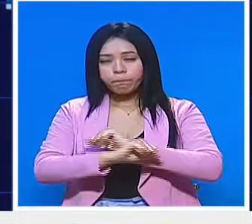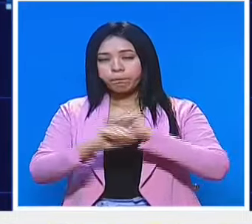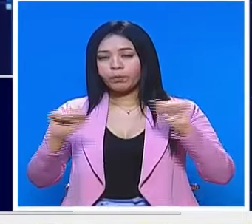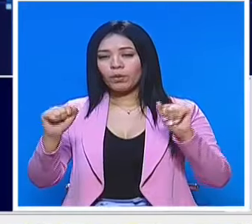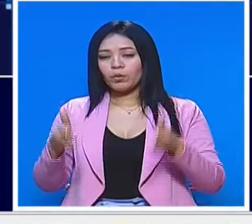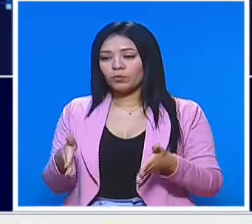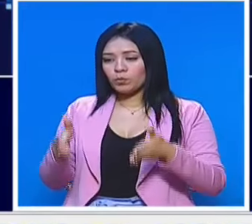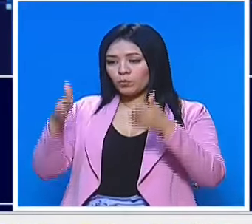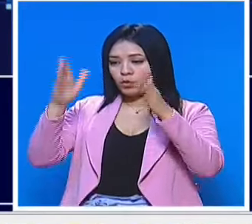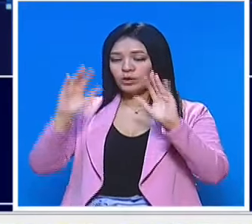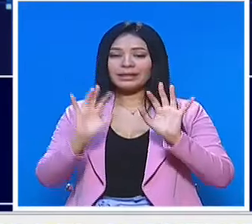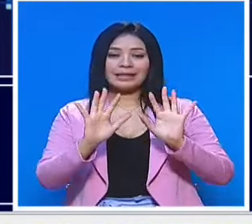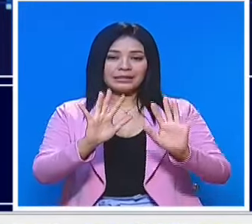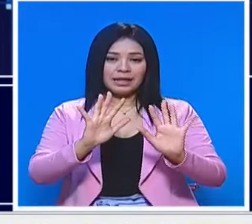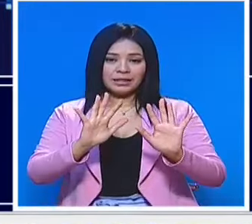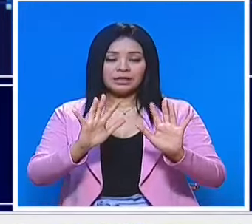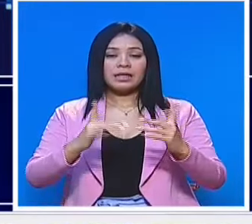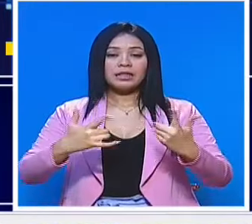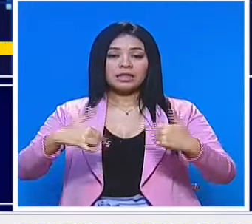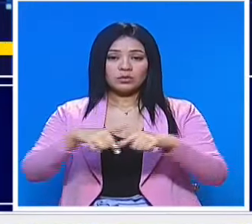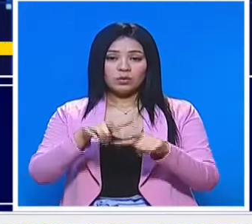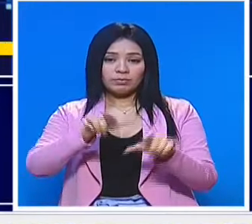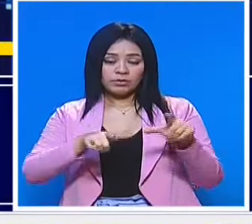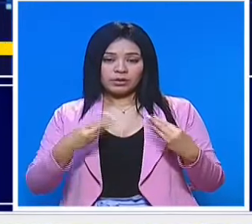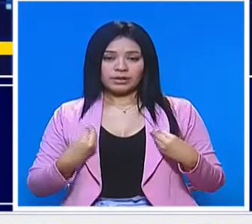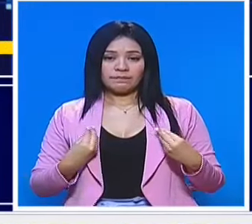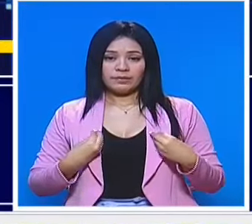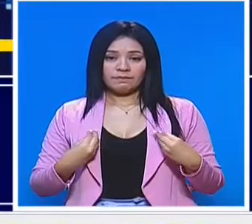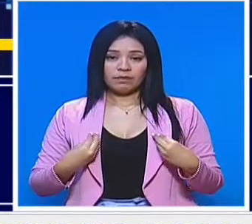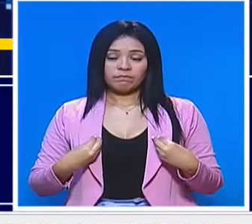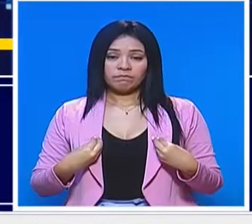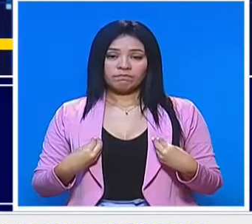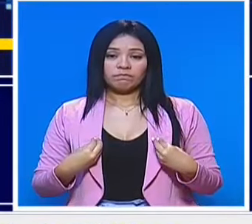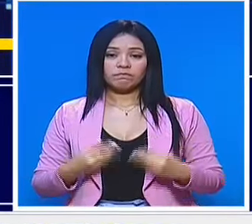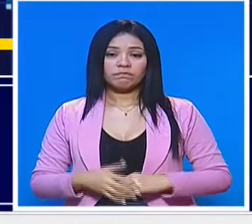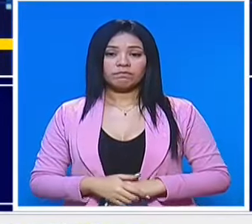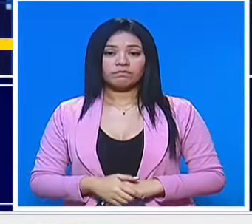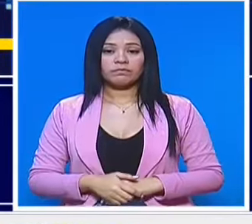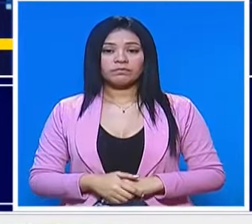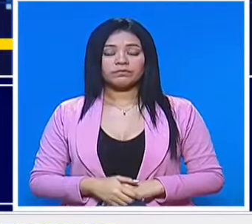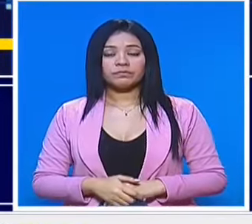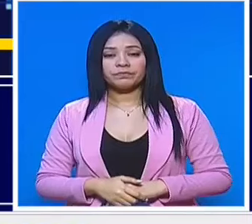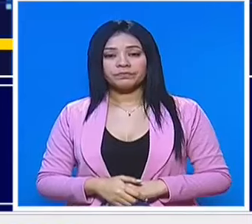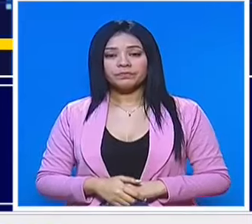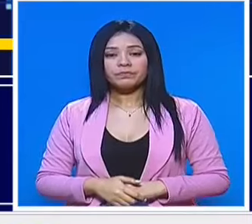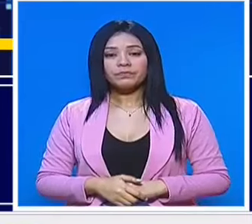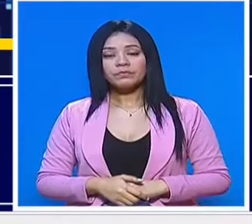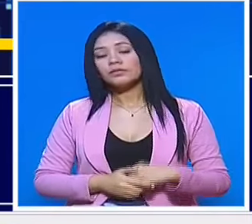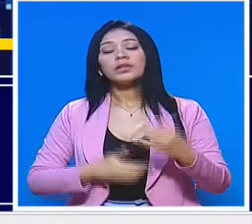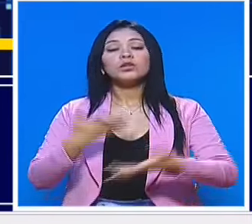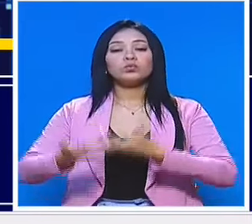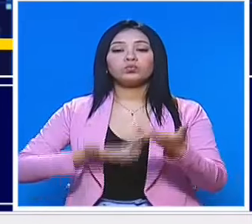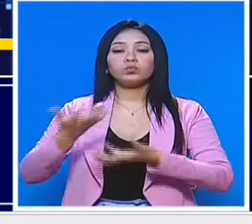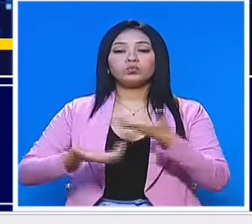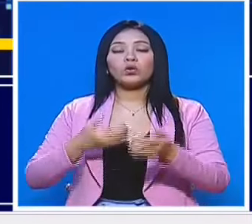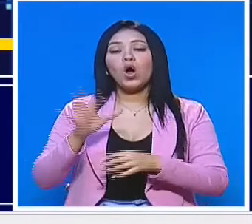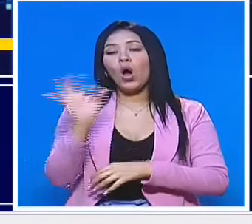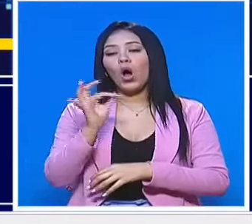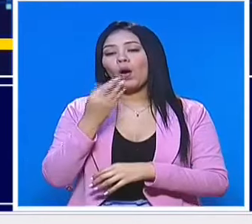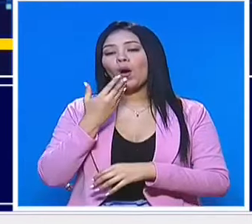bloque 10 de este conjunto residencial, Parques Guaraguao, en la ciudad de Guanta. El incendio o la